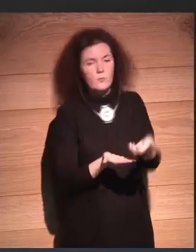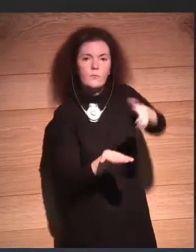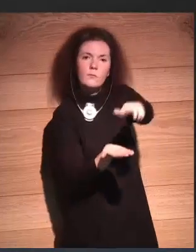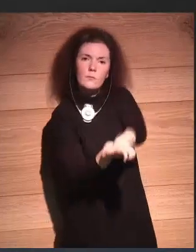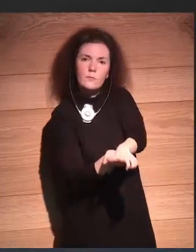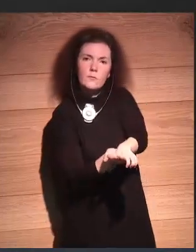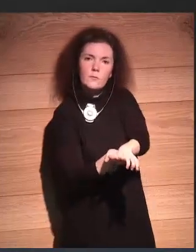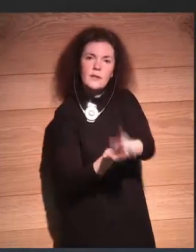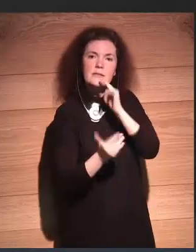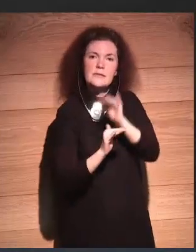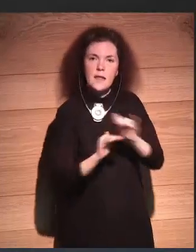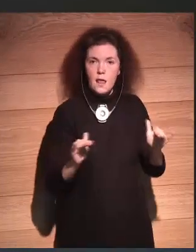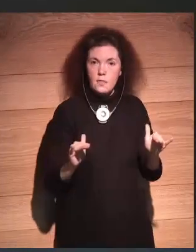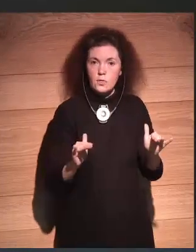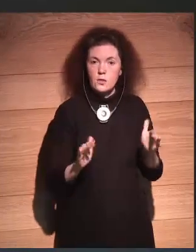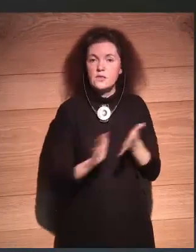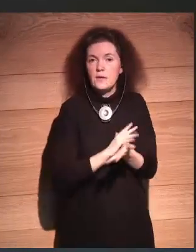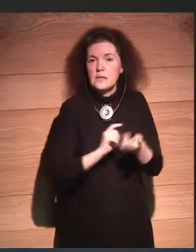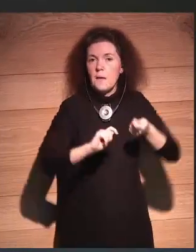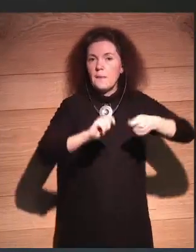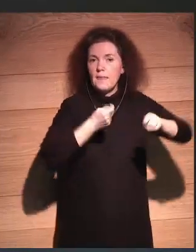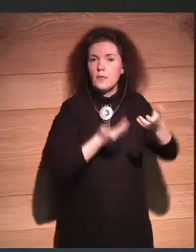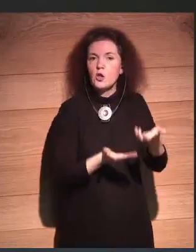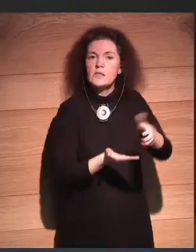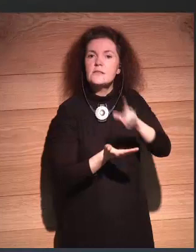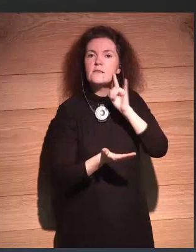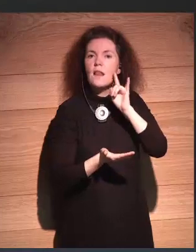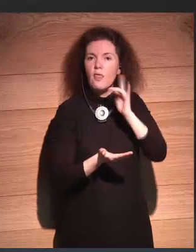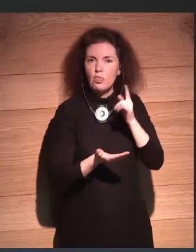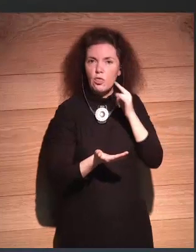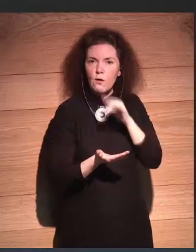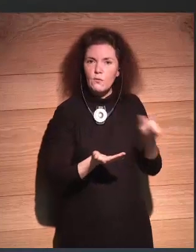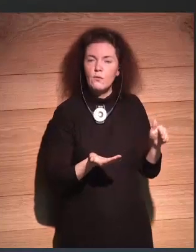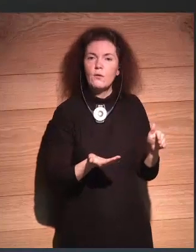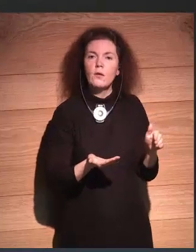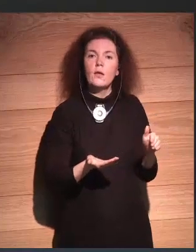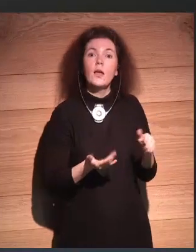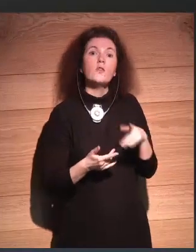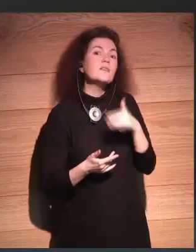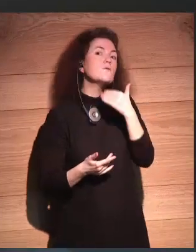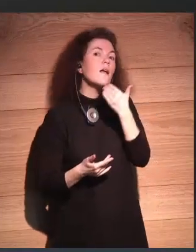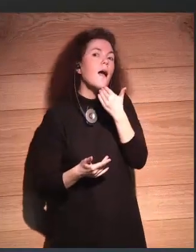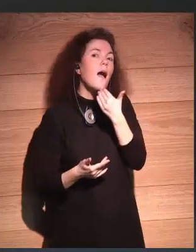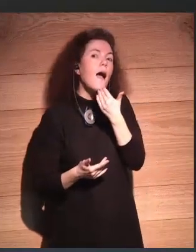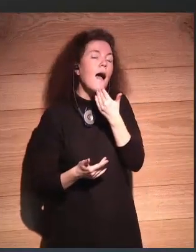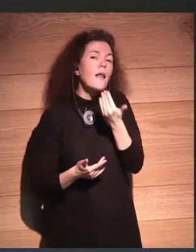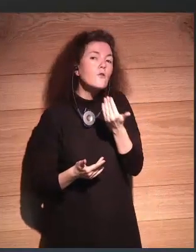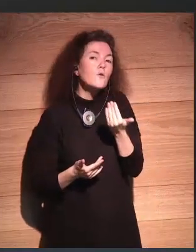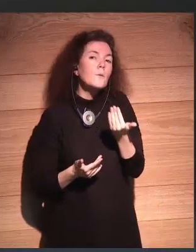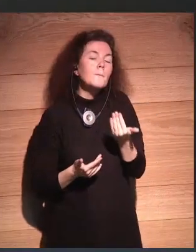en modo de silencio, por lo tanto está vendiendo silencio, una funcionalidad relacionada con el silencio. Entonces esto es algo